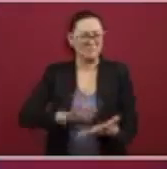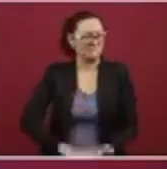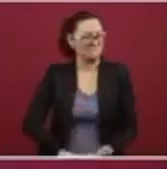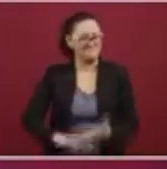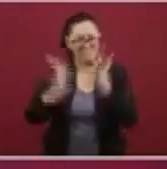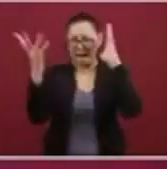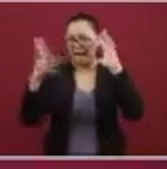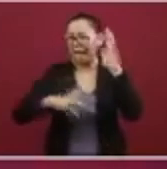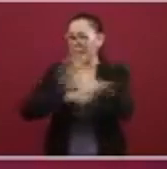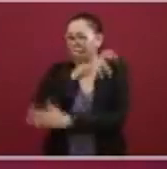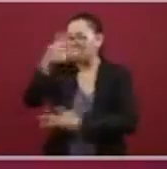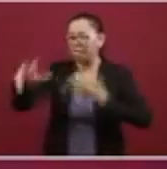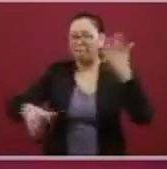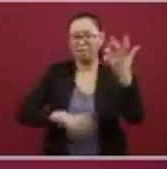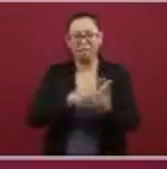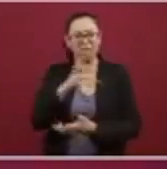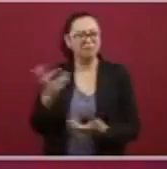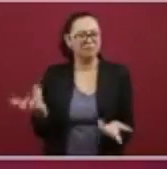violencia.